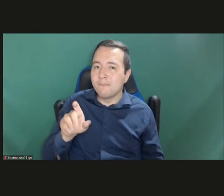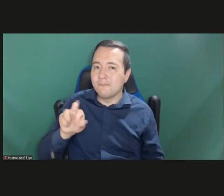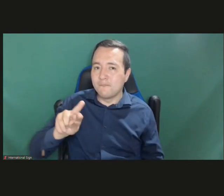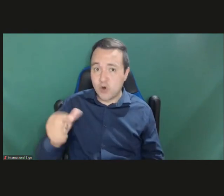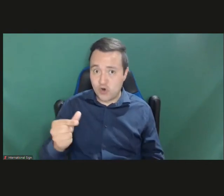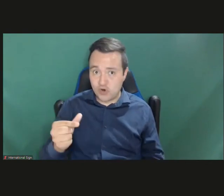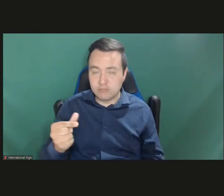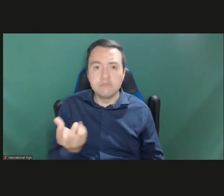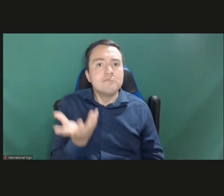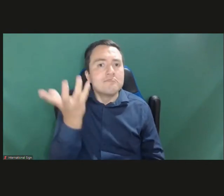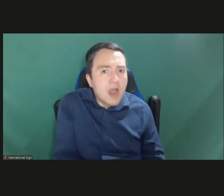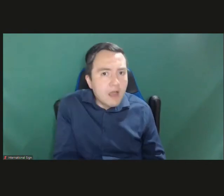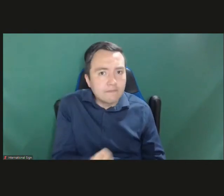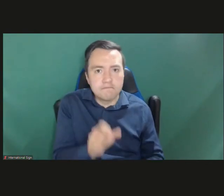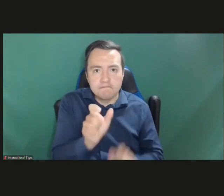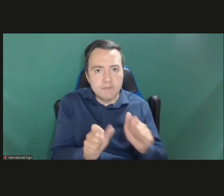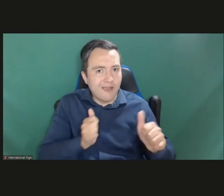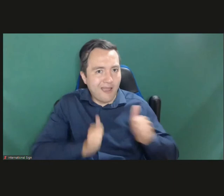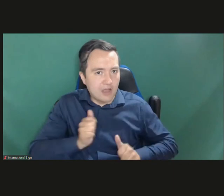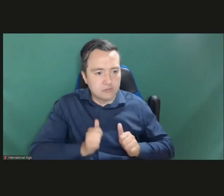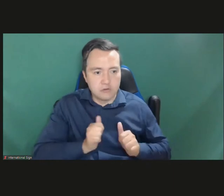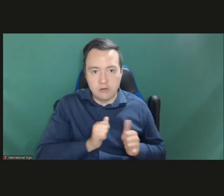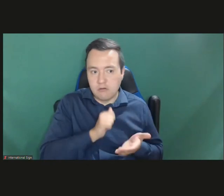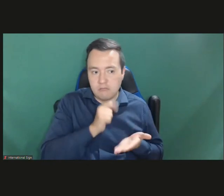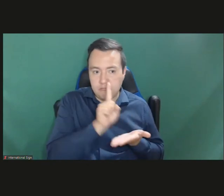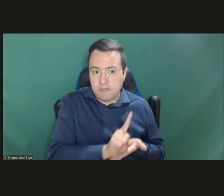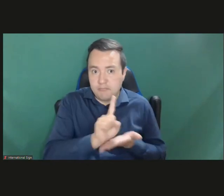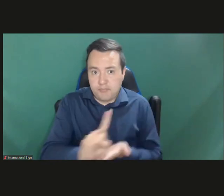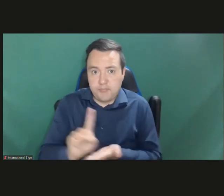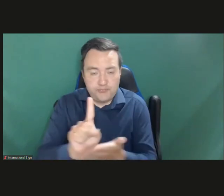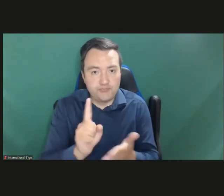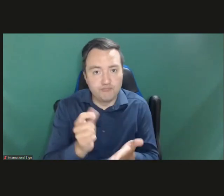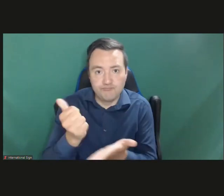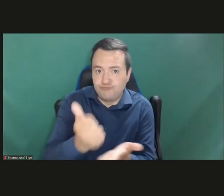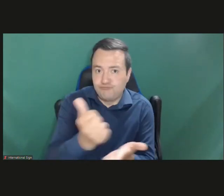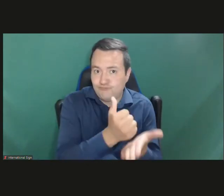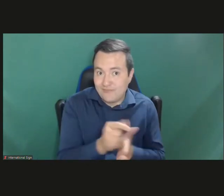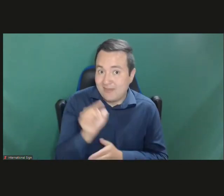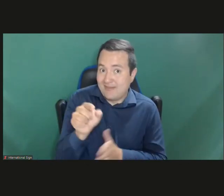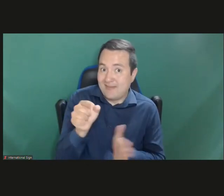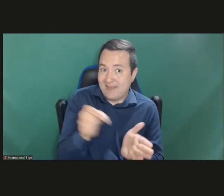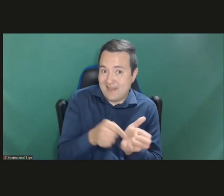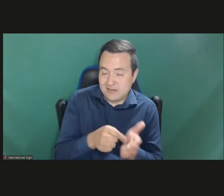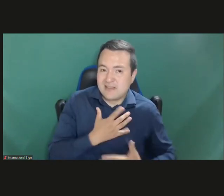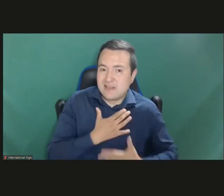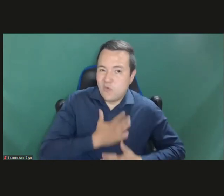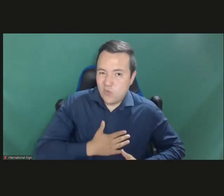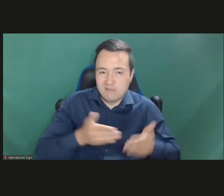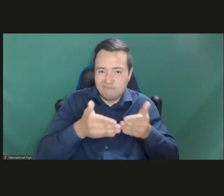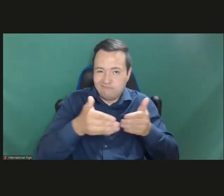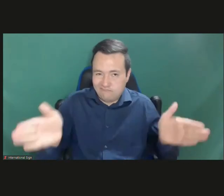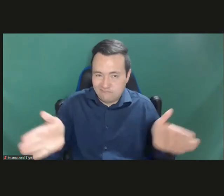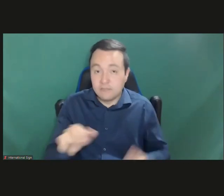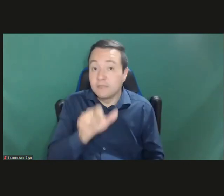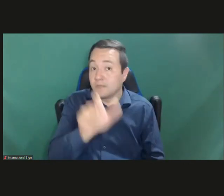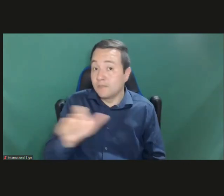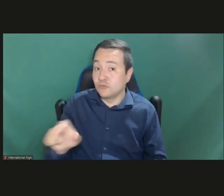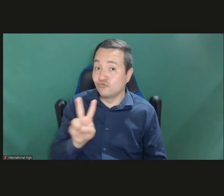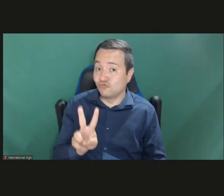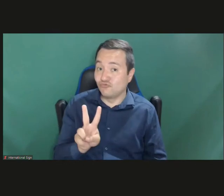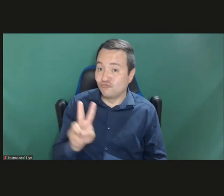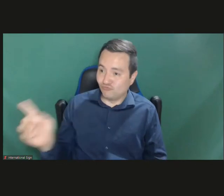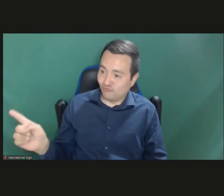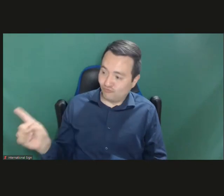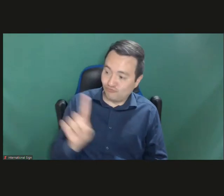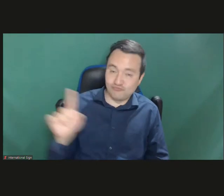y justamente en este marco es que me gustaría abrir ahora el espacio para dos panelistas que creo que justamente